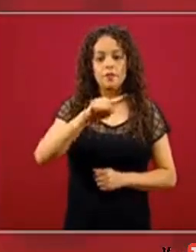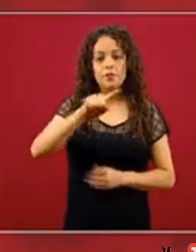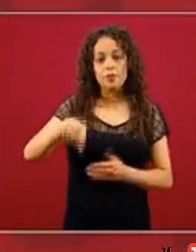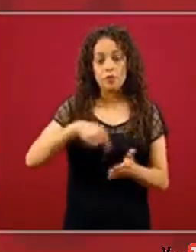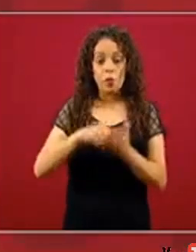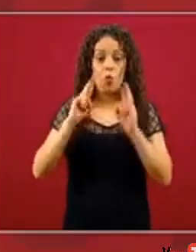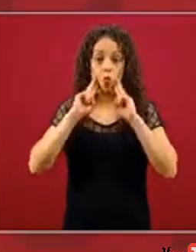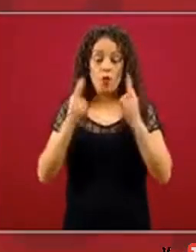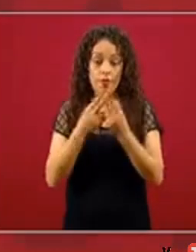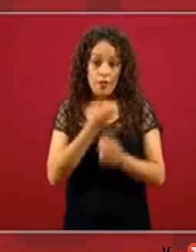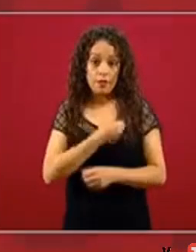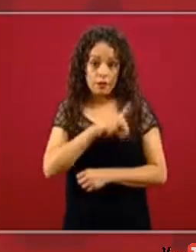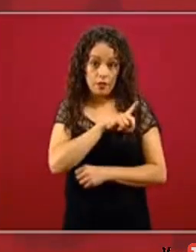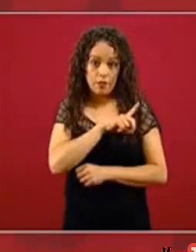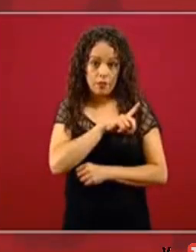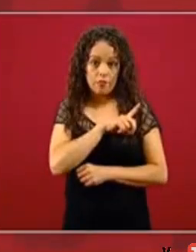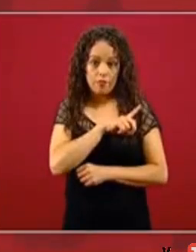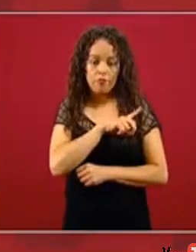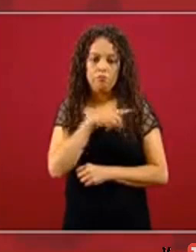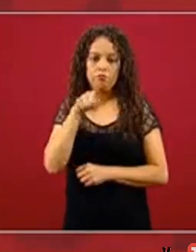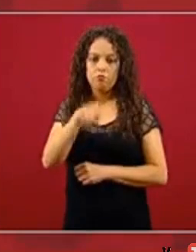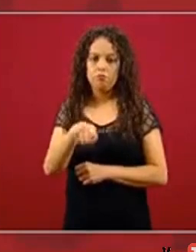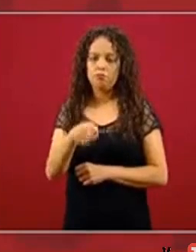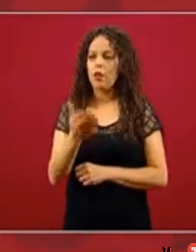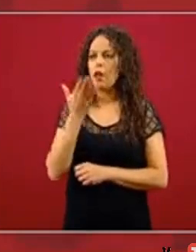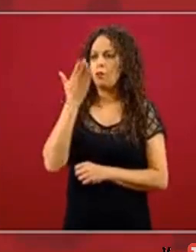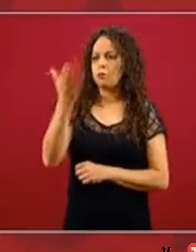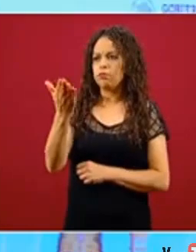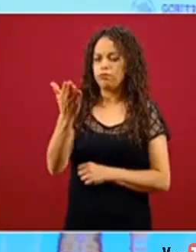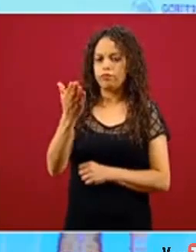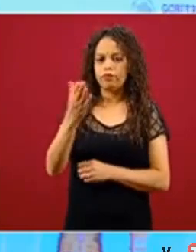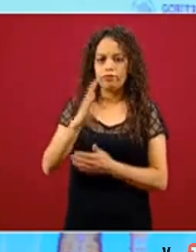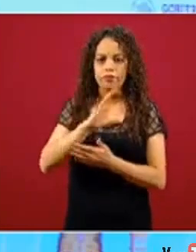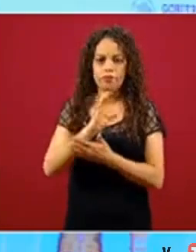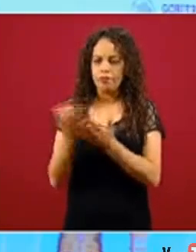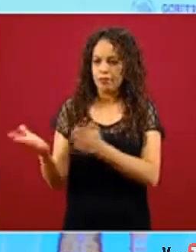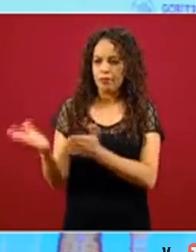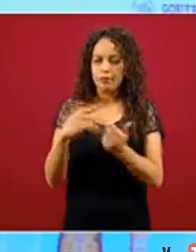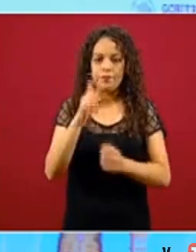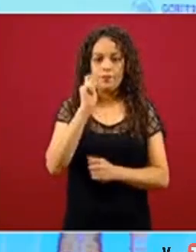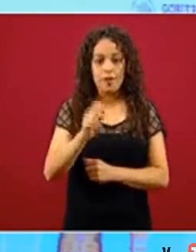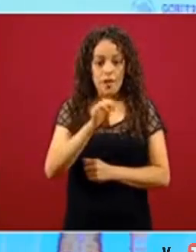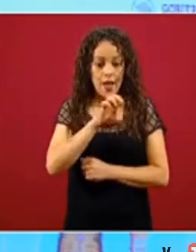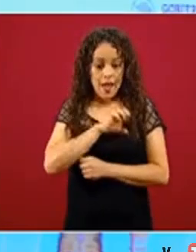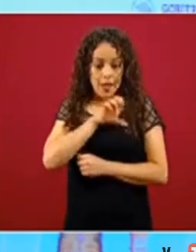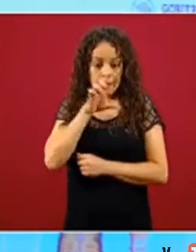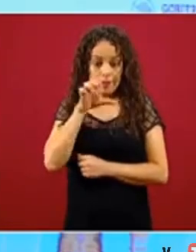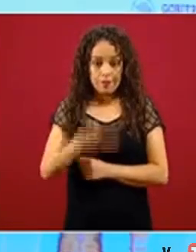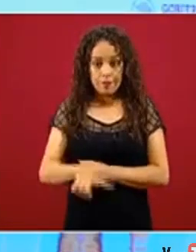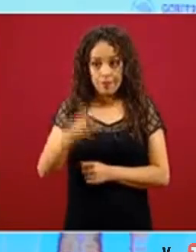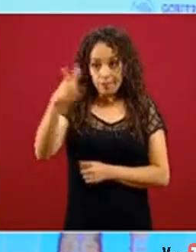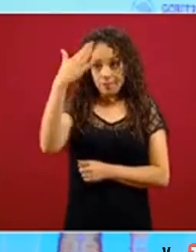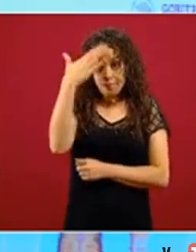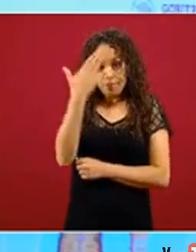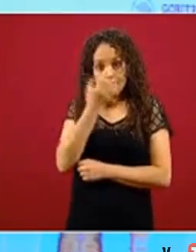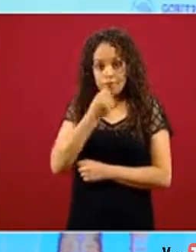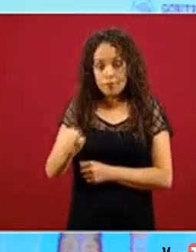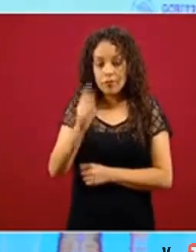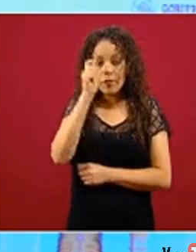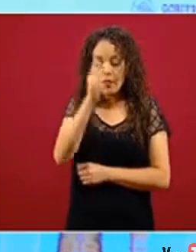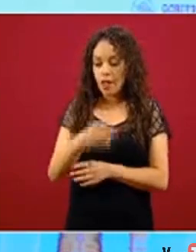a empresas privadas que son especializadas precisamente en la recolección, disposición